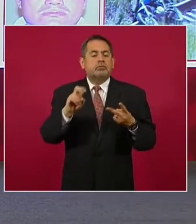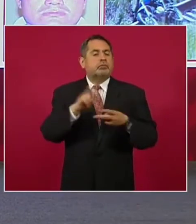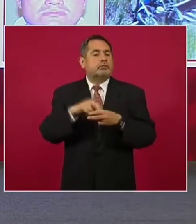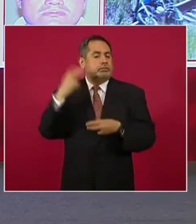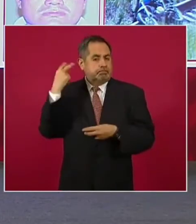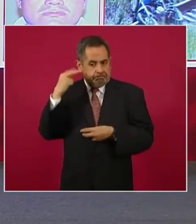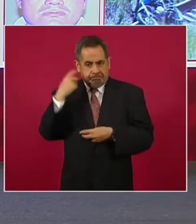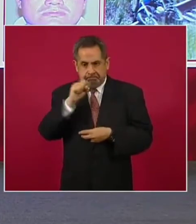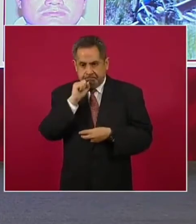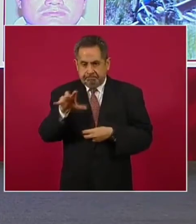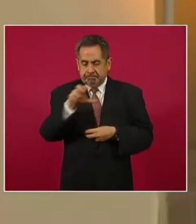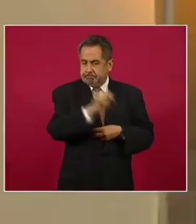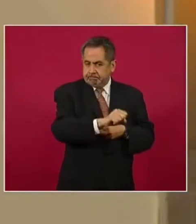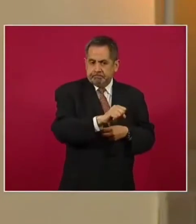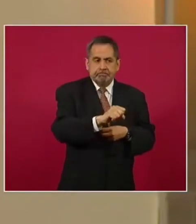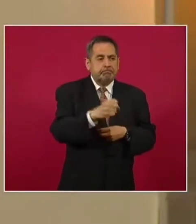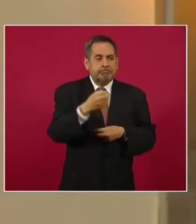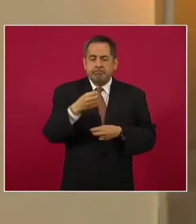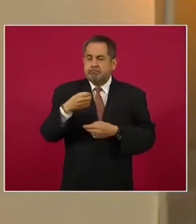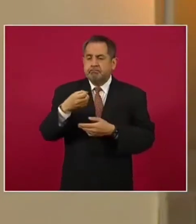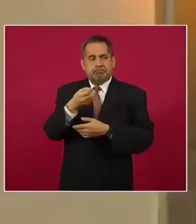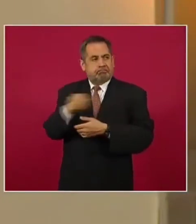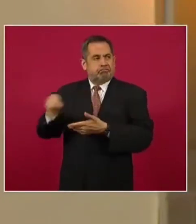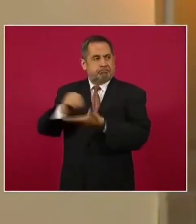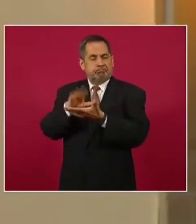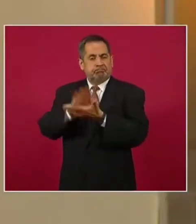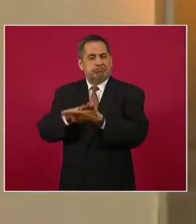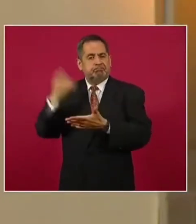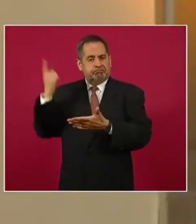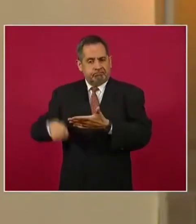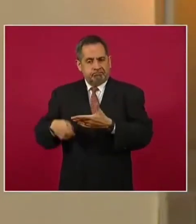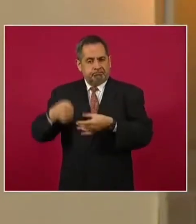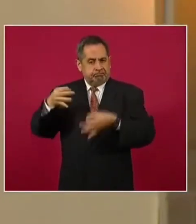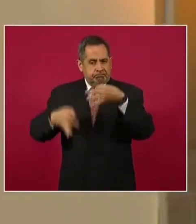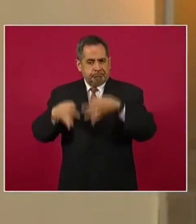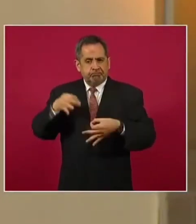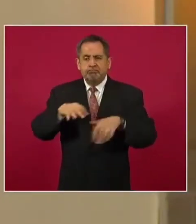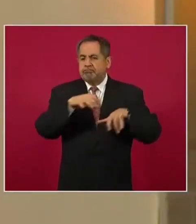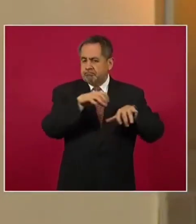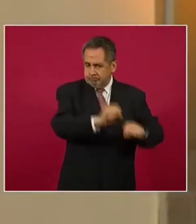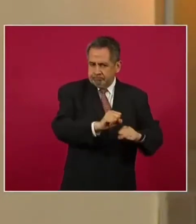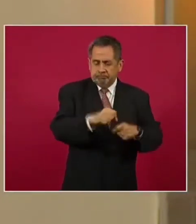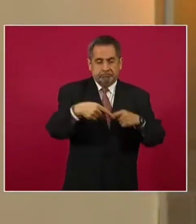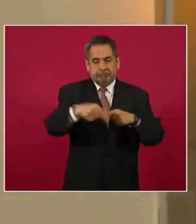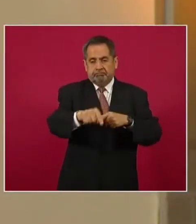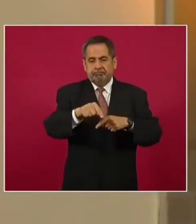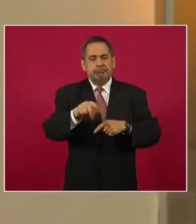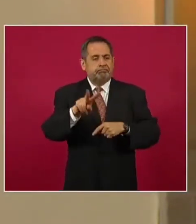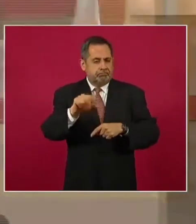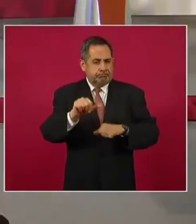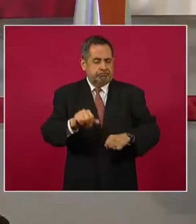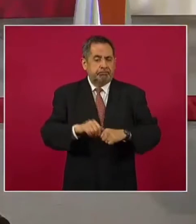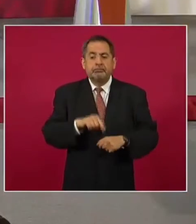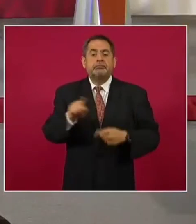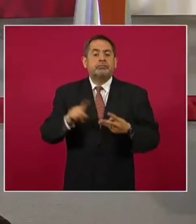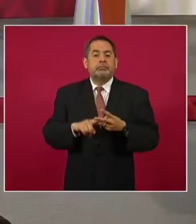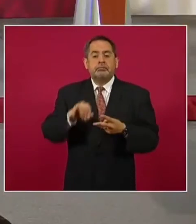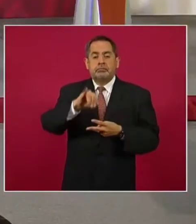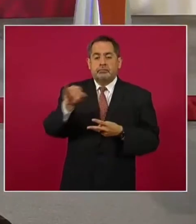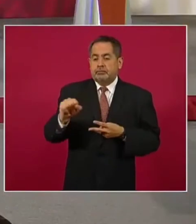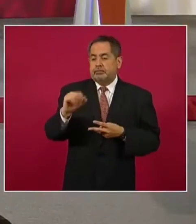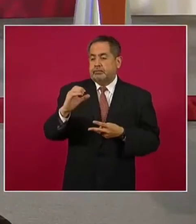se giró una orden de aprensión que está pendiente de ejecutar siguiente en el caso de jacinto romero